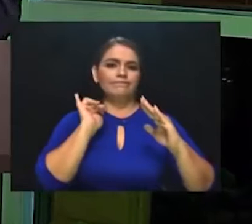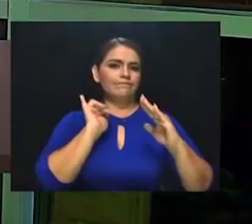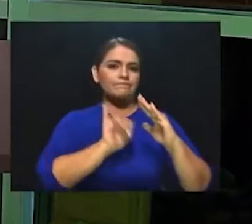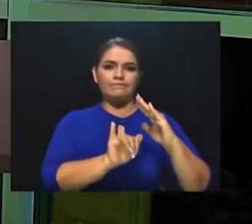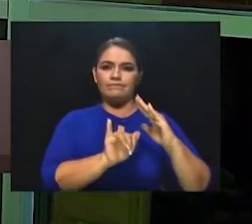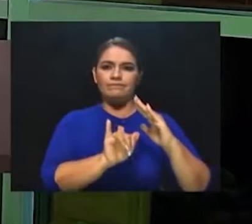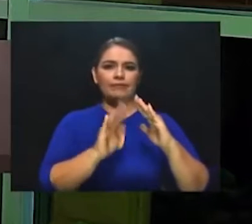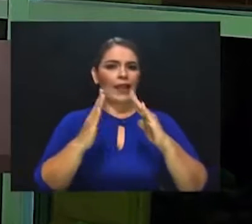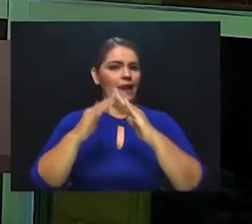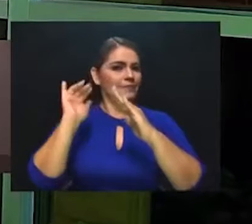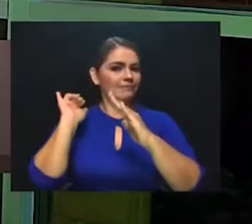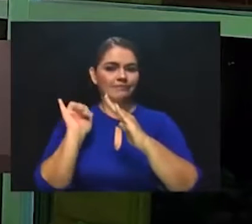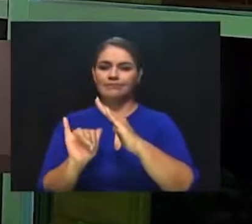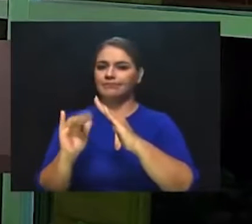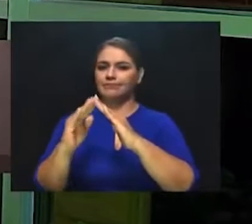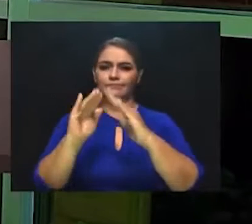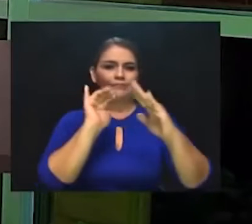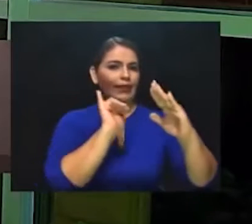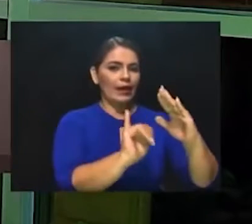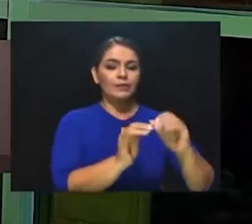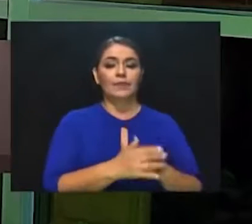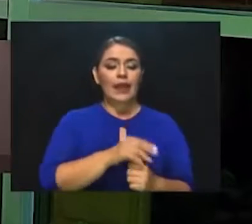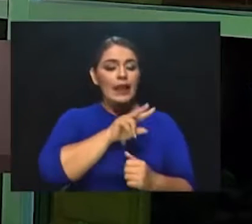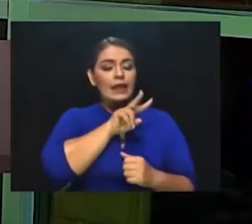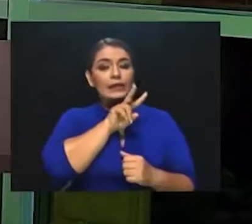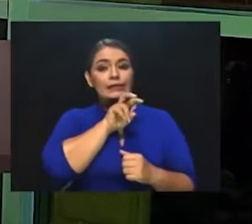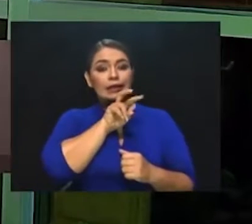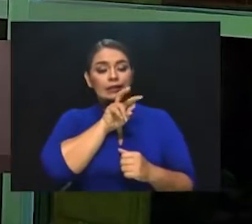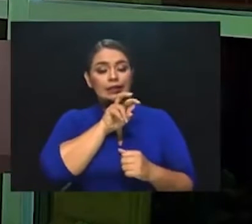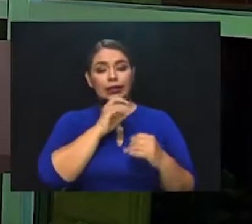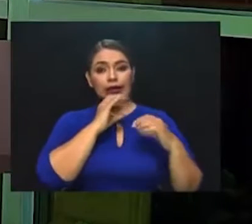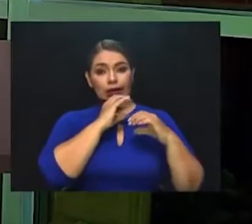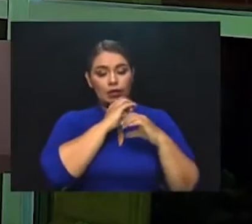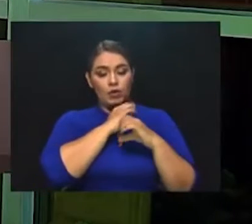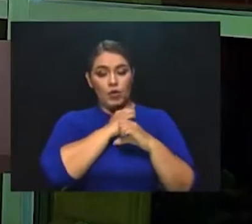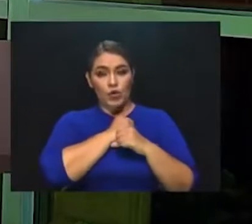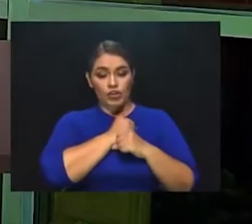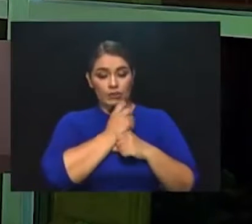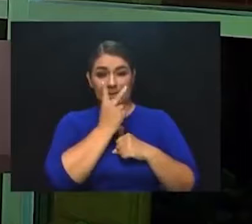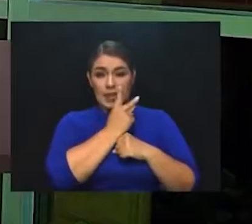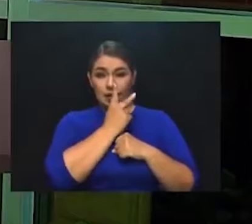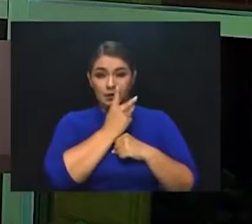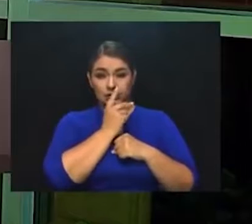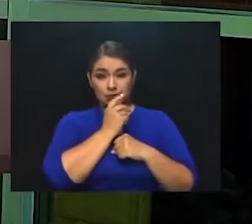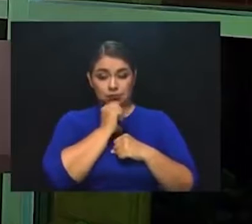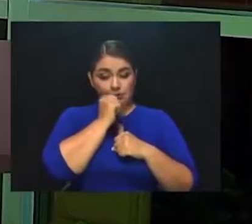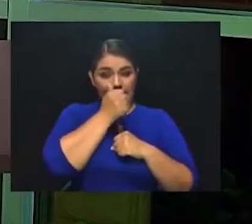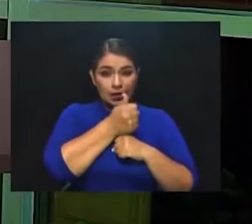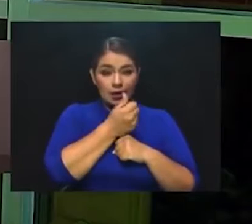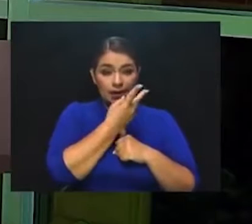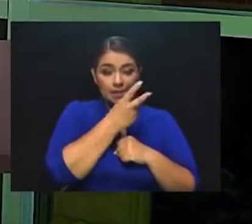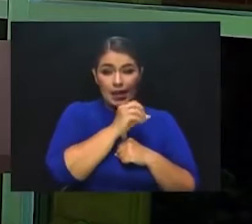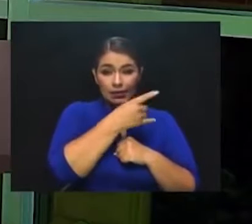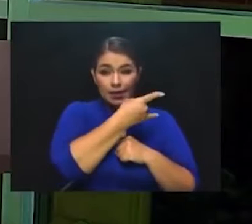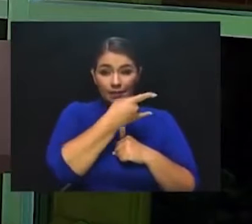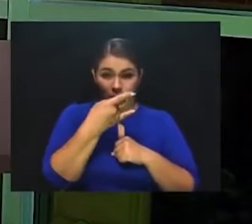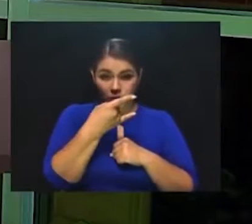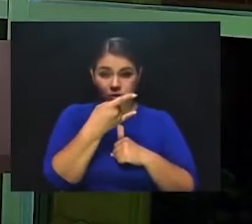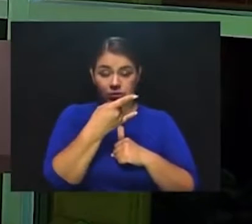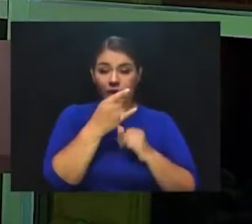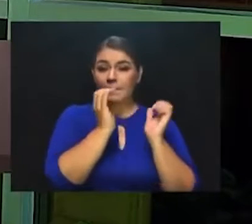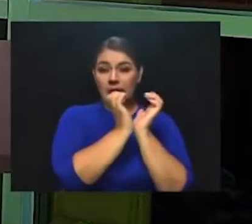permanecer en el hogar. Desde las 7 de la noche del viernes 20, mañana